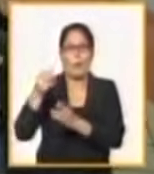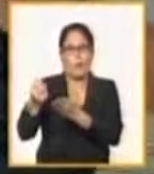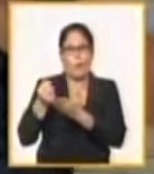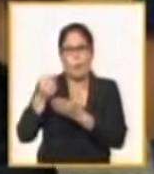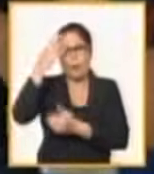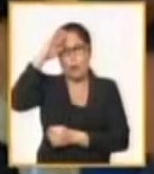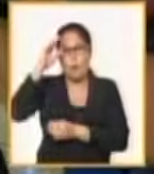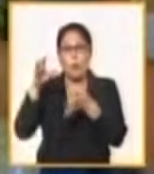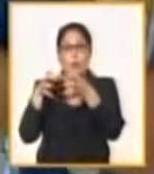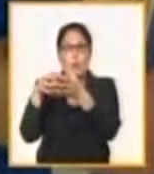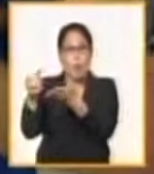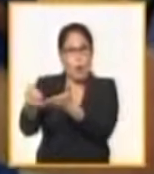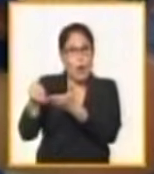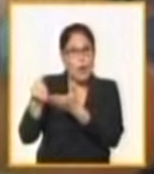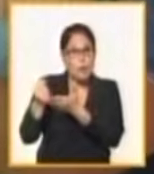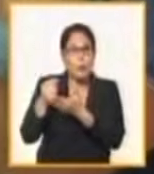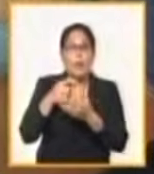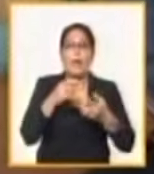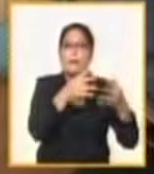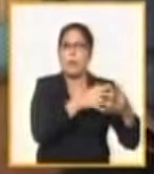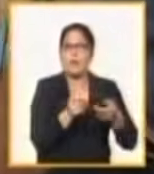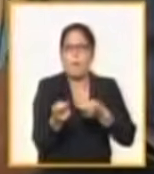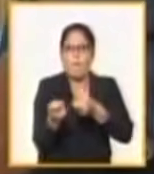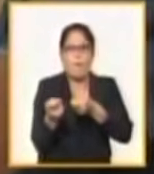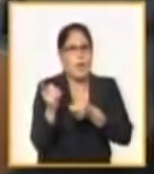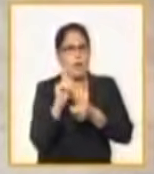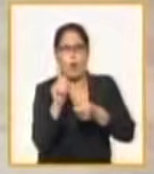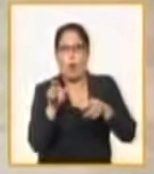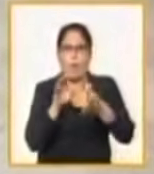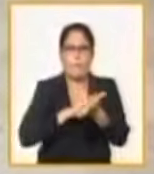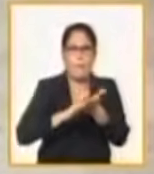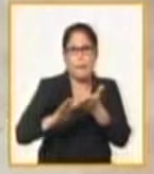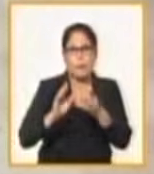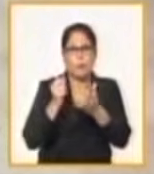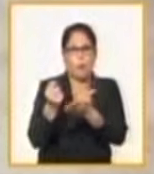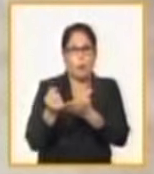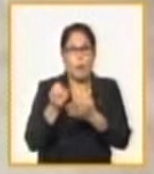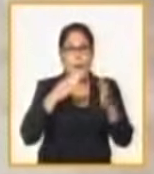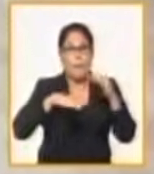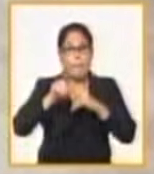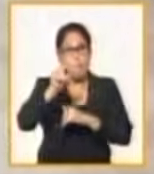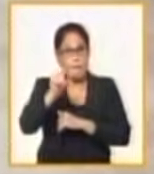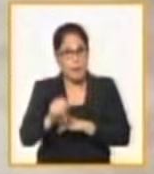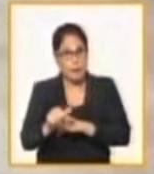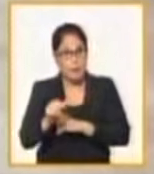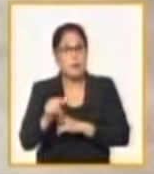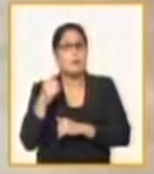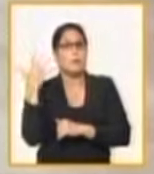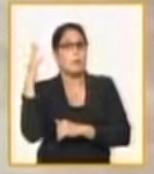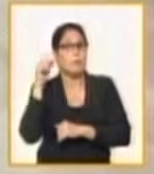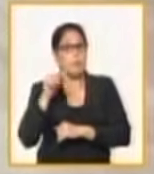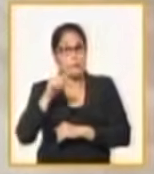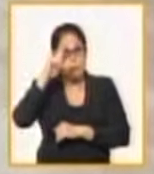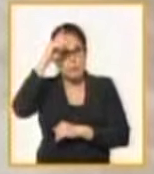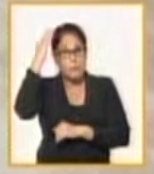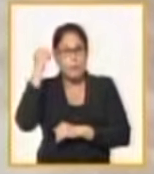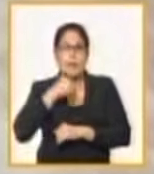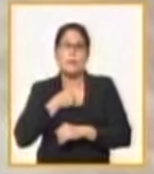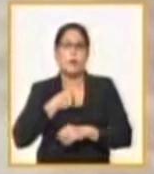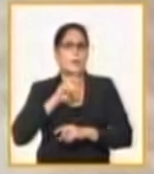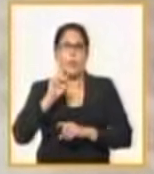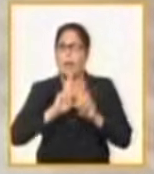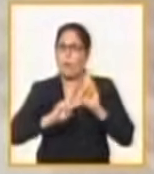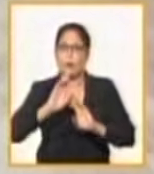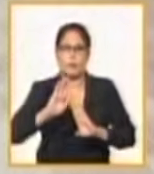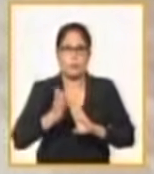grupos de solidaridad que sostienen vínculos con la mayor de las Antillas. El ministro de Exteriores cubano también condenó las sanciones del gobierno de los Estados Unidos